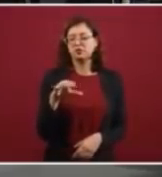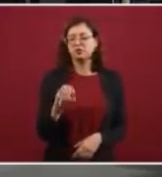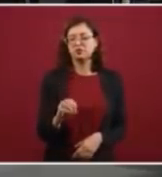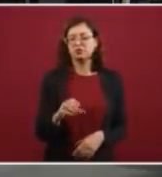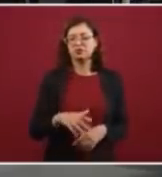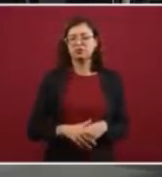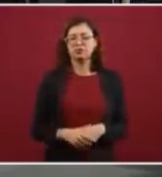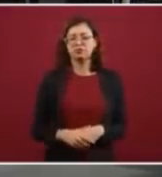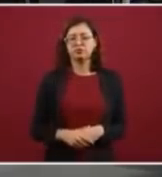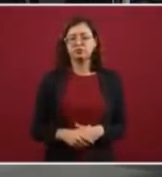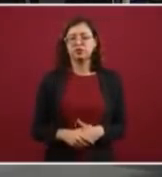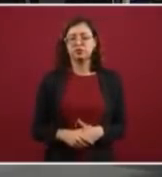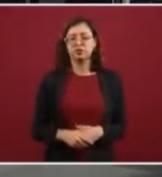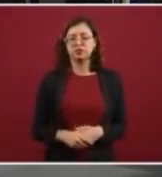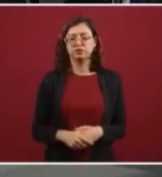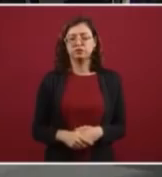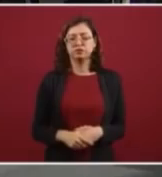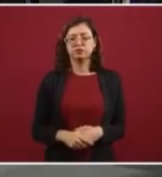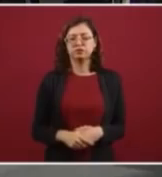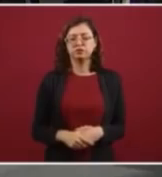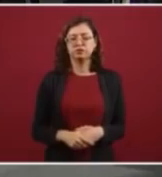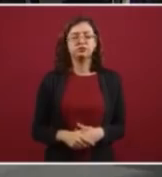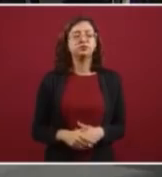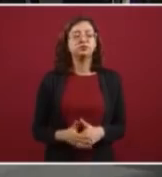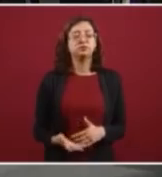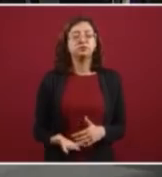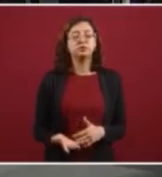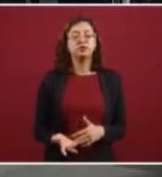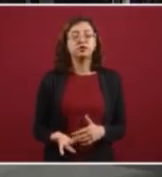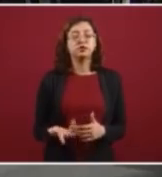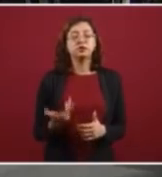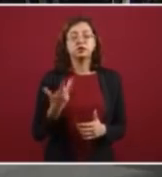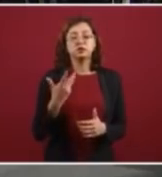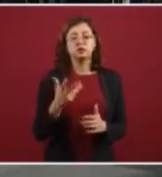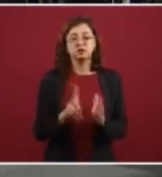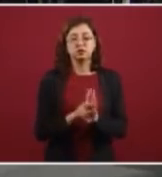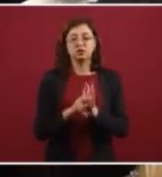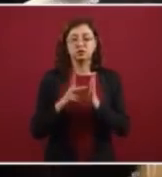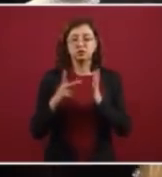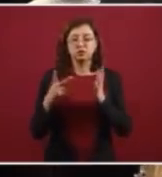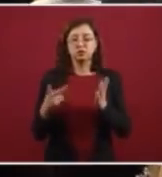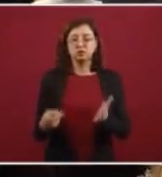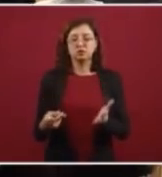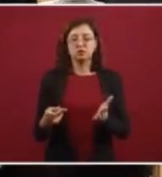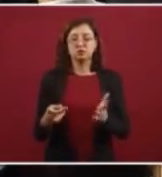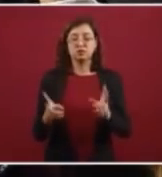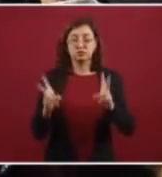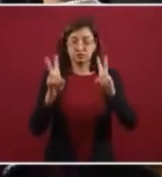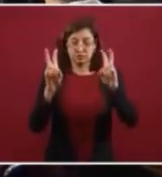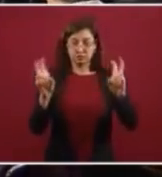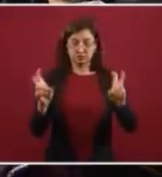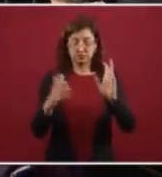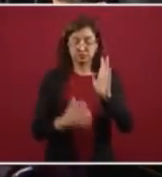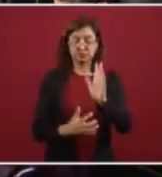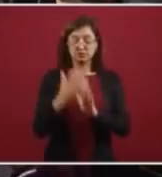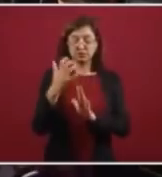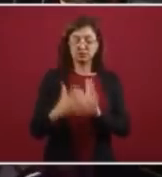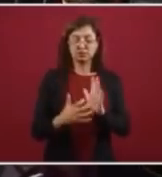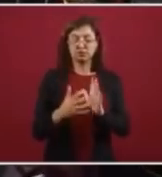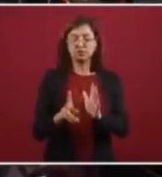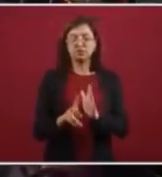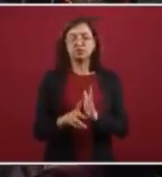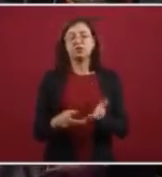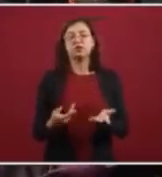Le voy a leer un texto del periódico, ahorita le voy a leer un texto, perdón, del